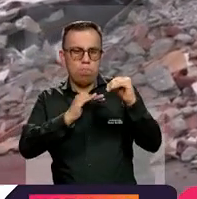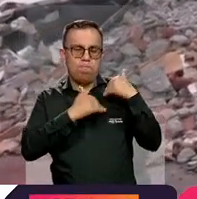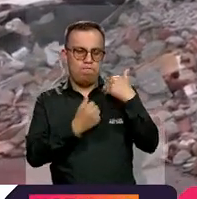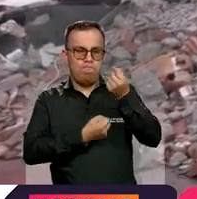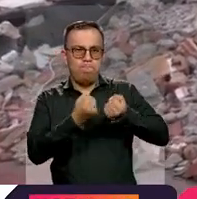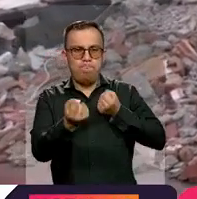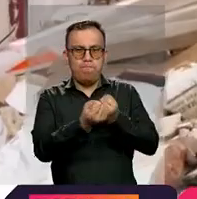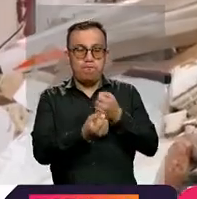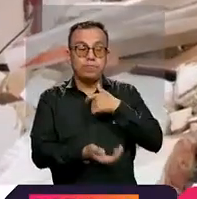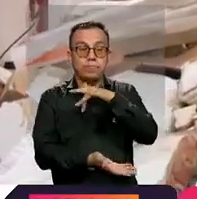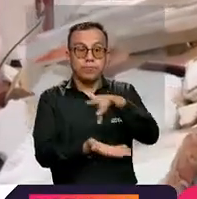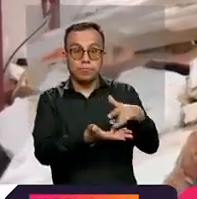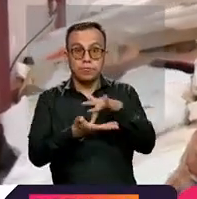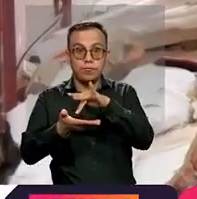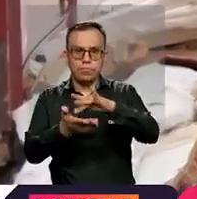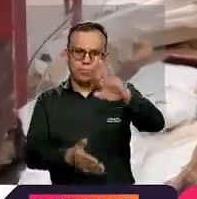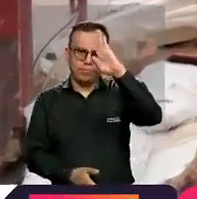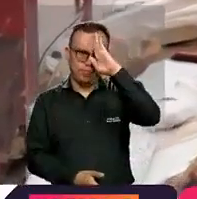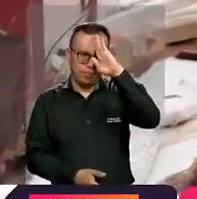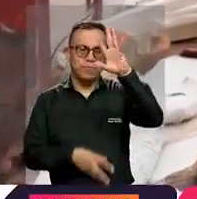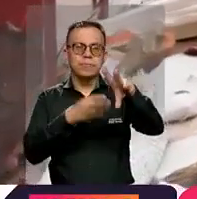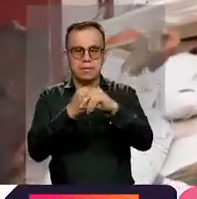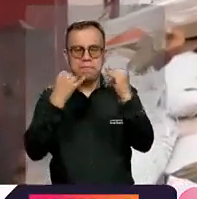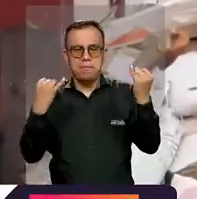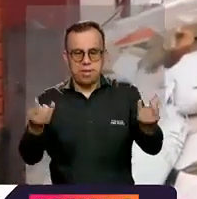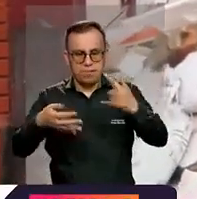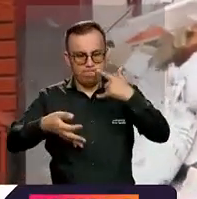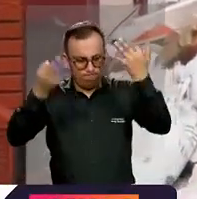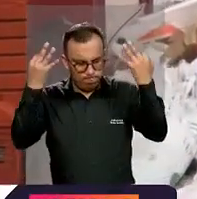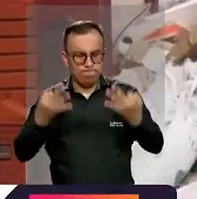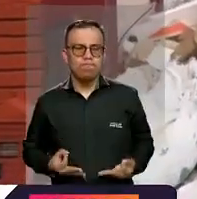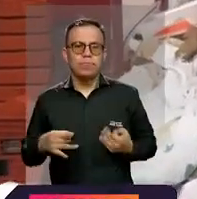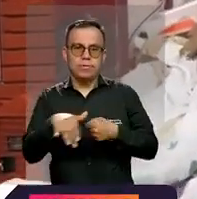reforzar con presencia policial el sector y que actúen de forma contundente ante la delincuencia.